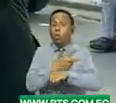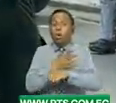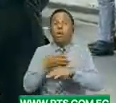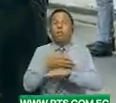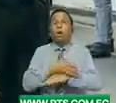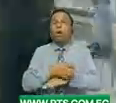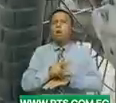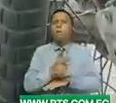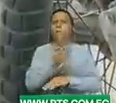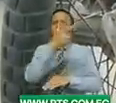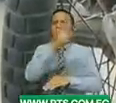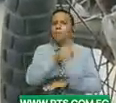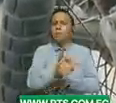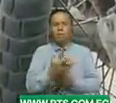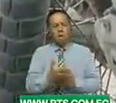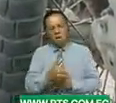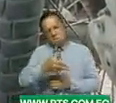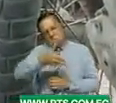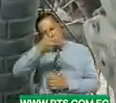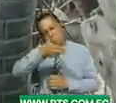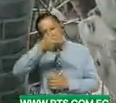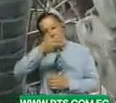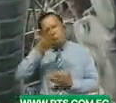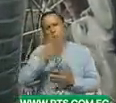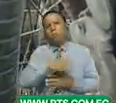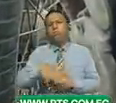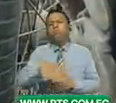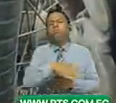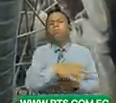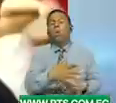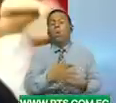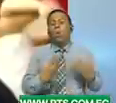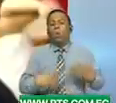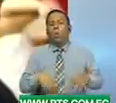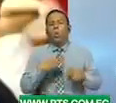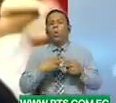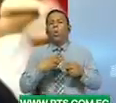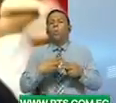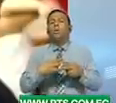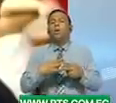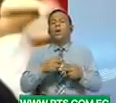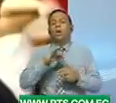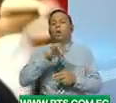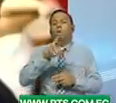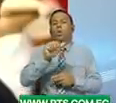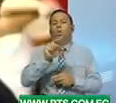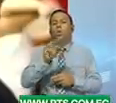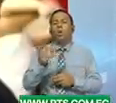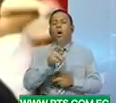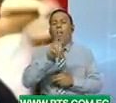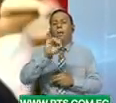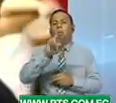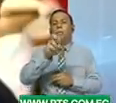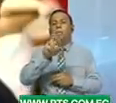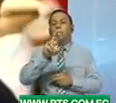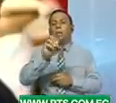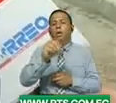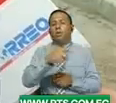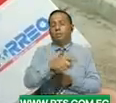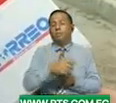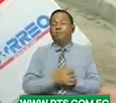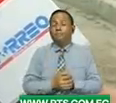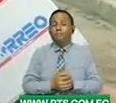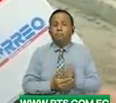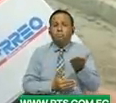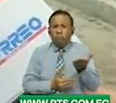bajo la misma modalidad de sicariato en el barrio Eloy Ayora. La víctima fue identificada como Juan Alfonso Vivero Aguirre. Sabemos